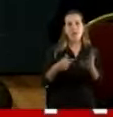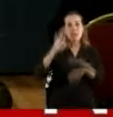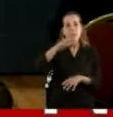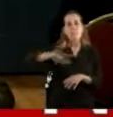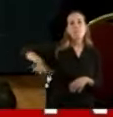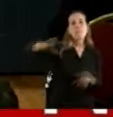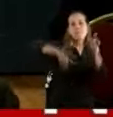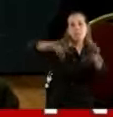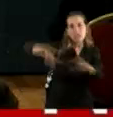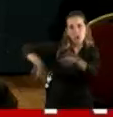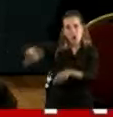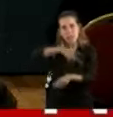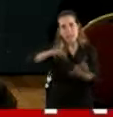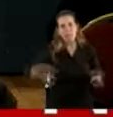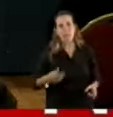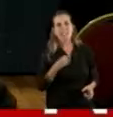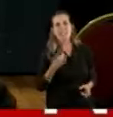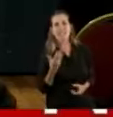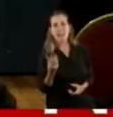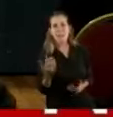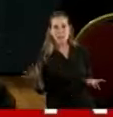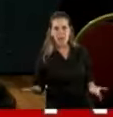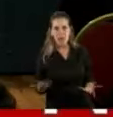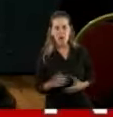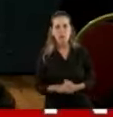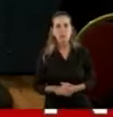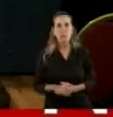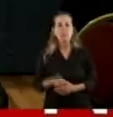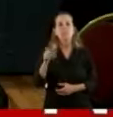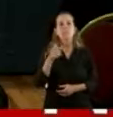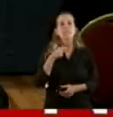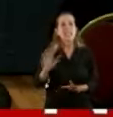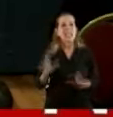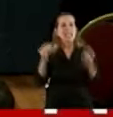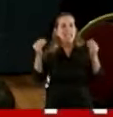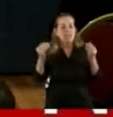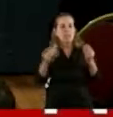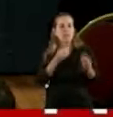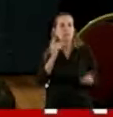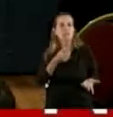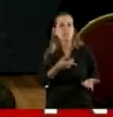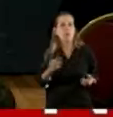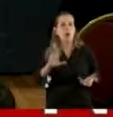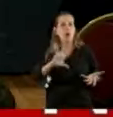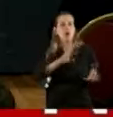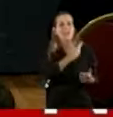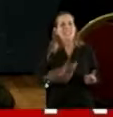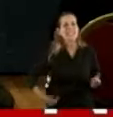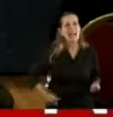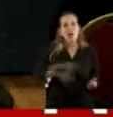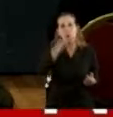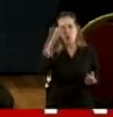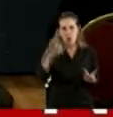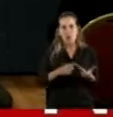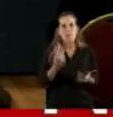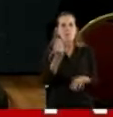sociedad fundamentalmente, y quebrar una determinación que tiene el Estado Nacional, en